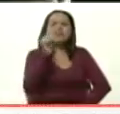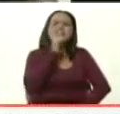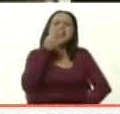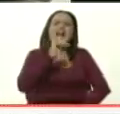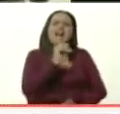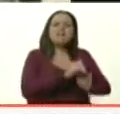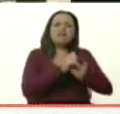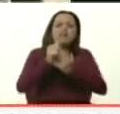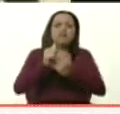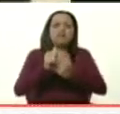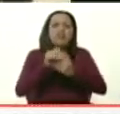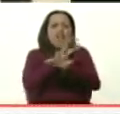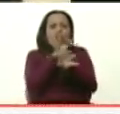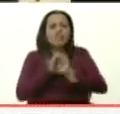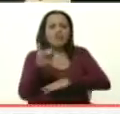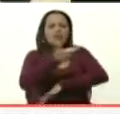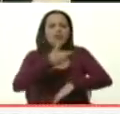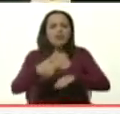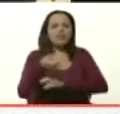dirige el aparato del Estado?